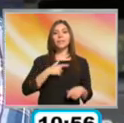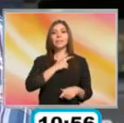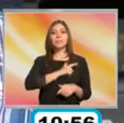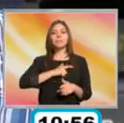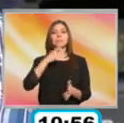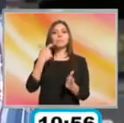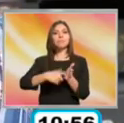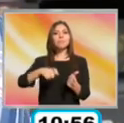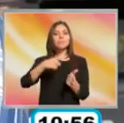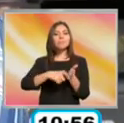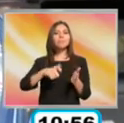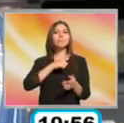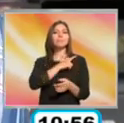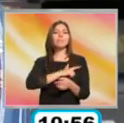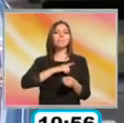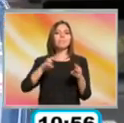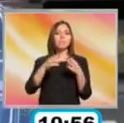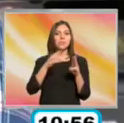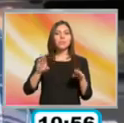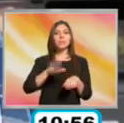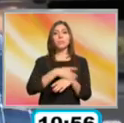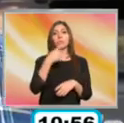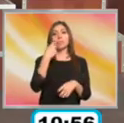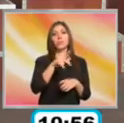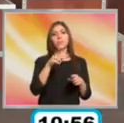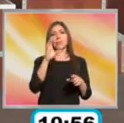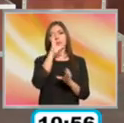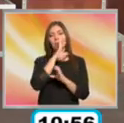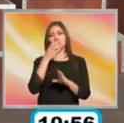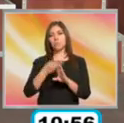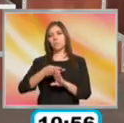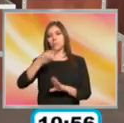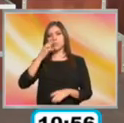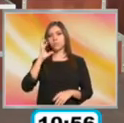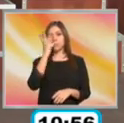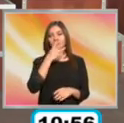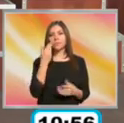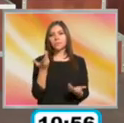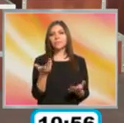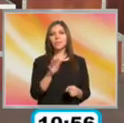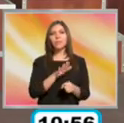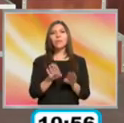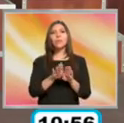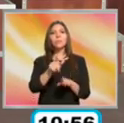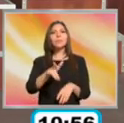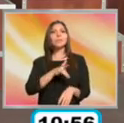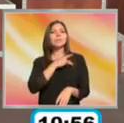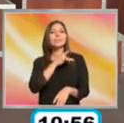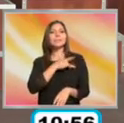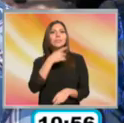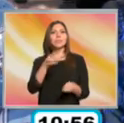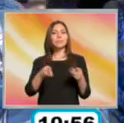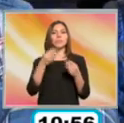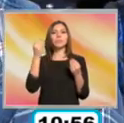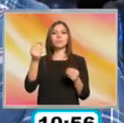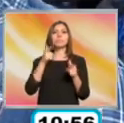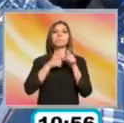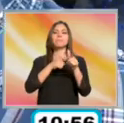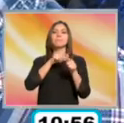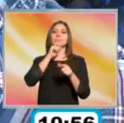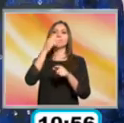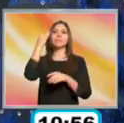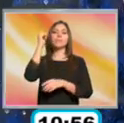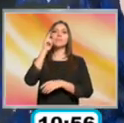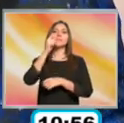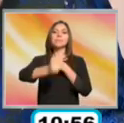que siguen siendo aspiracionales, porque es una música muy, muy bella? ¿Cuál es el sentir de un músico después de tanto éxito? Yo